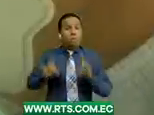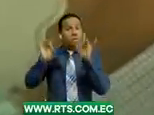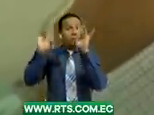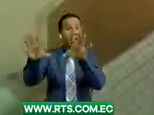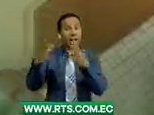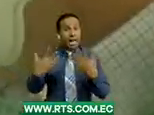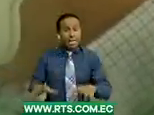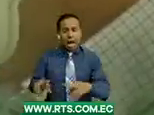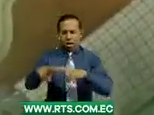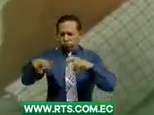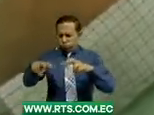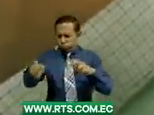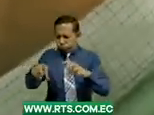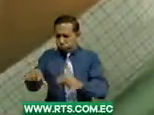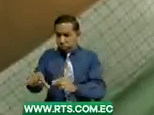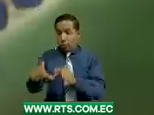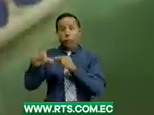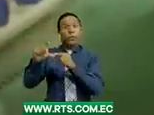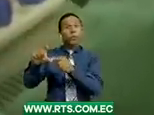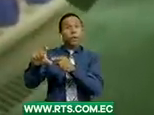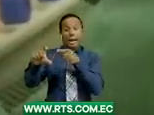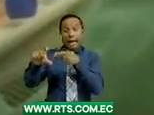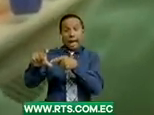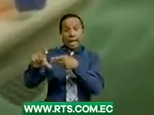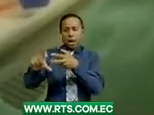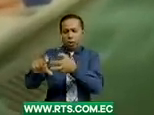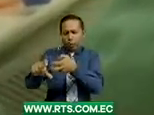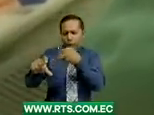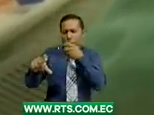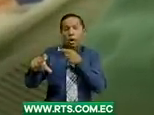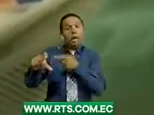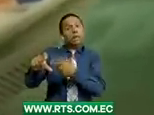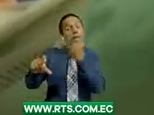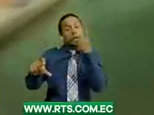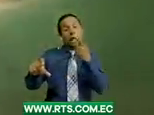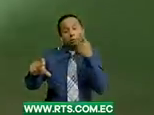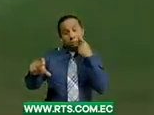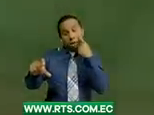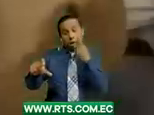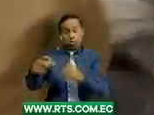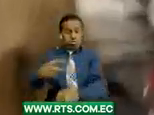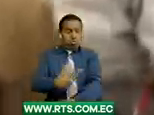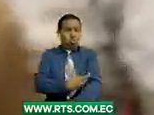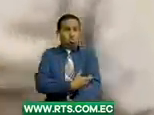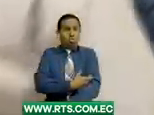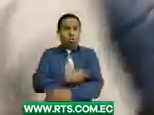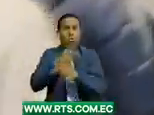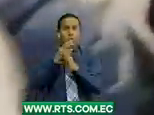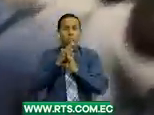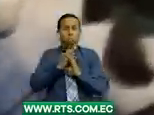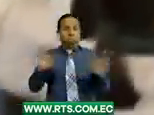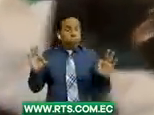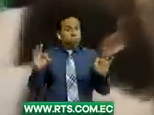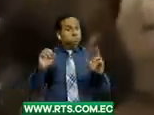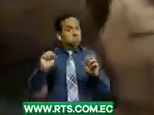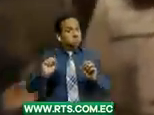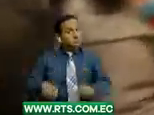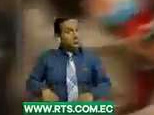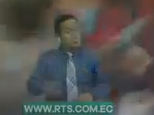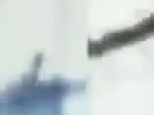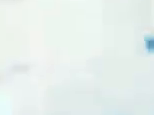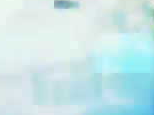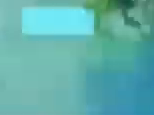que podría ayudar a los médicos a encontrar dicha vacuna para combatir el virus mortal, informó Adriana Peralta.